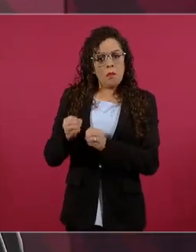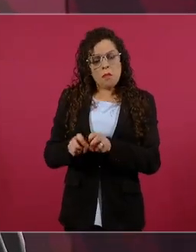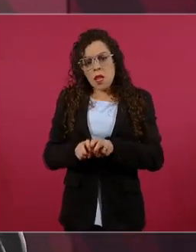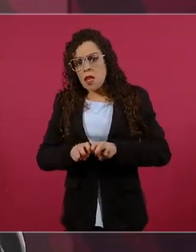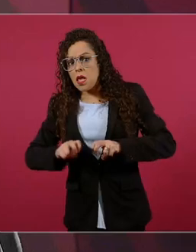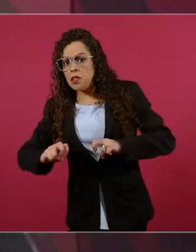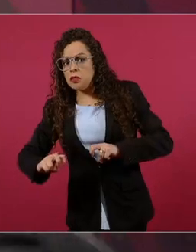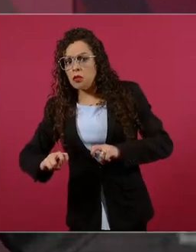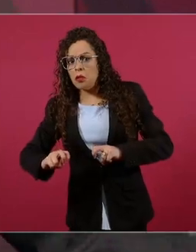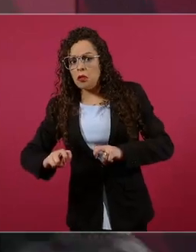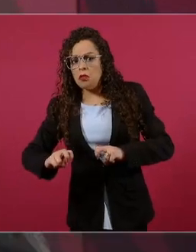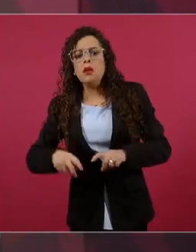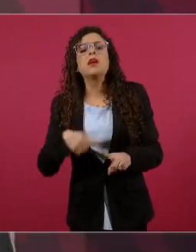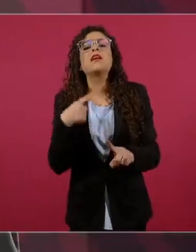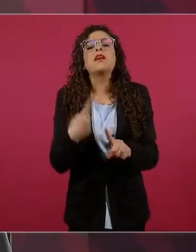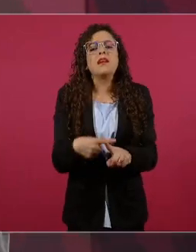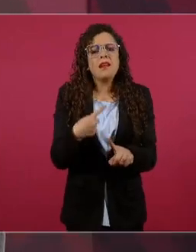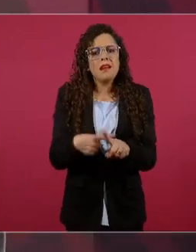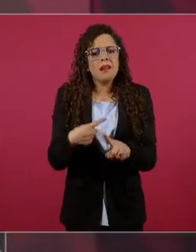¿no?